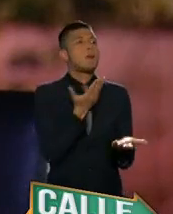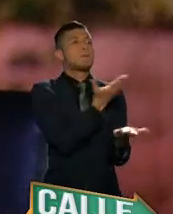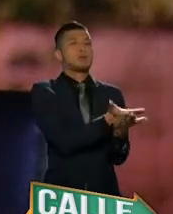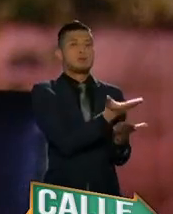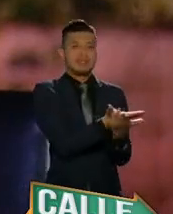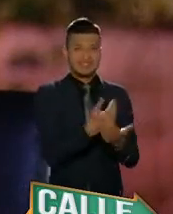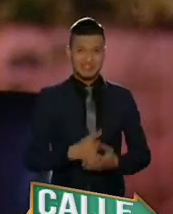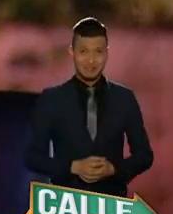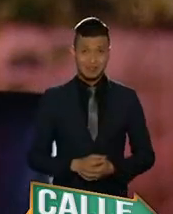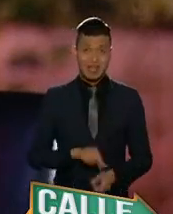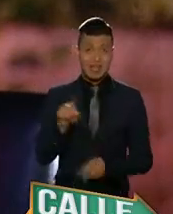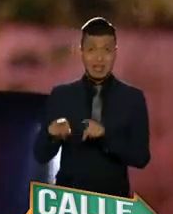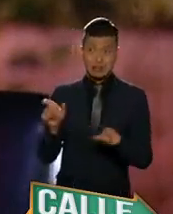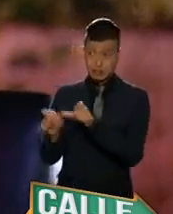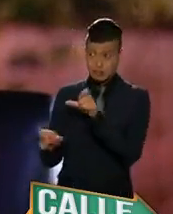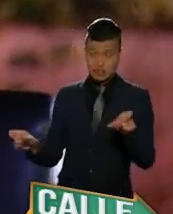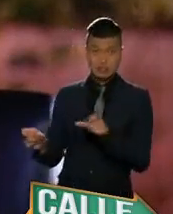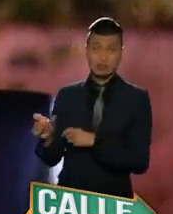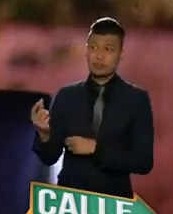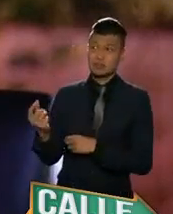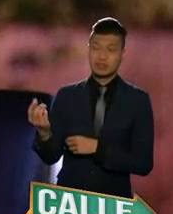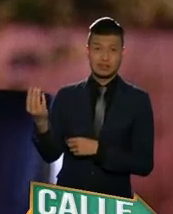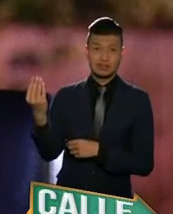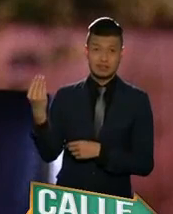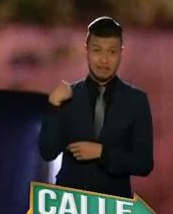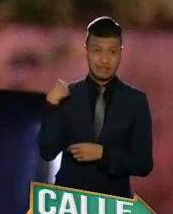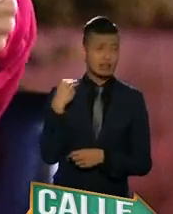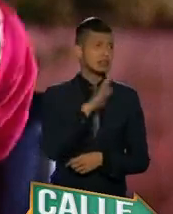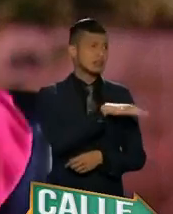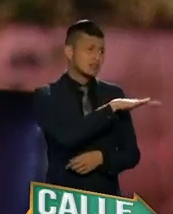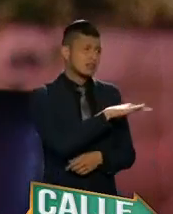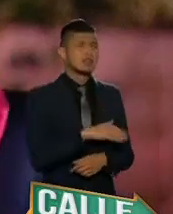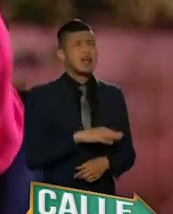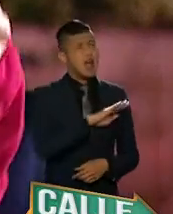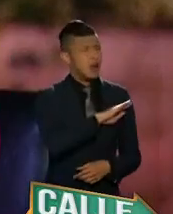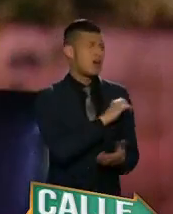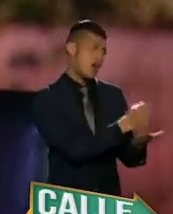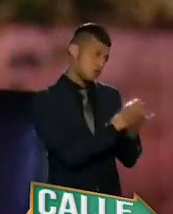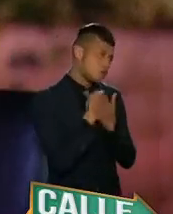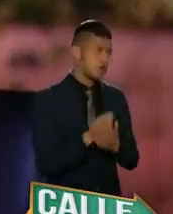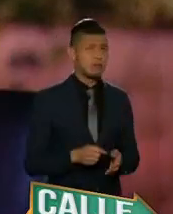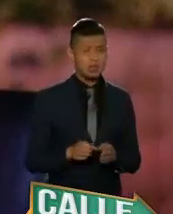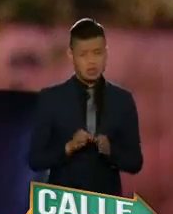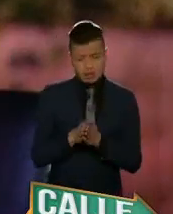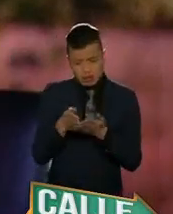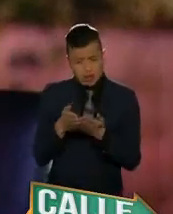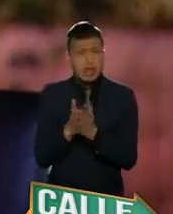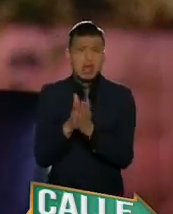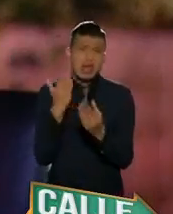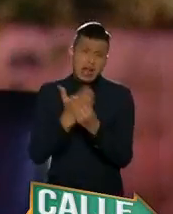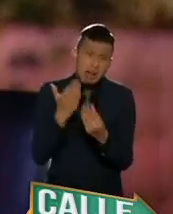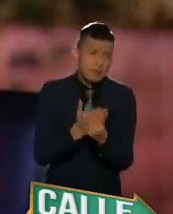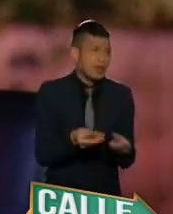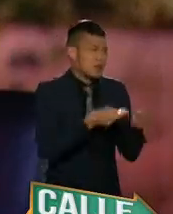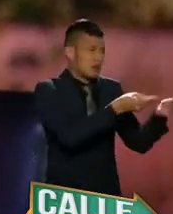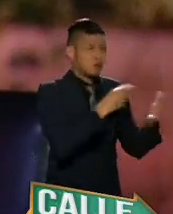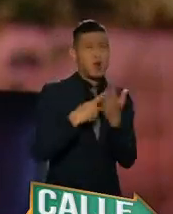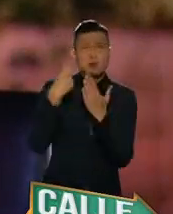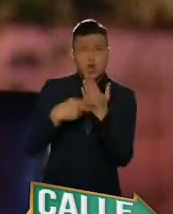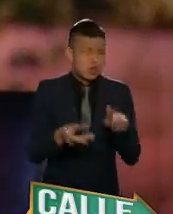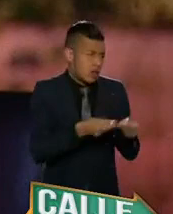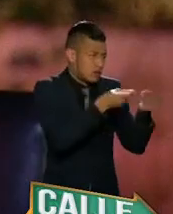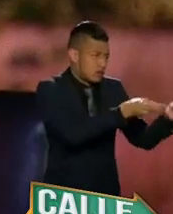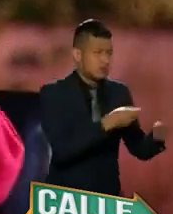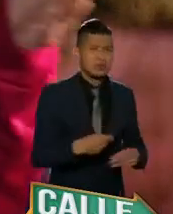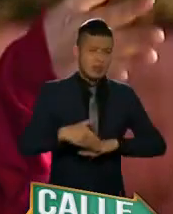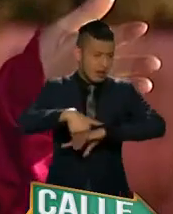mucha gente en la calle me dice, alcaldesa, ayúdeme, mire, me pasa papelitos, sí. carpeticas, este proyecto, esta vía. Este... Y yo siempre les